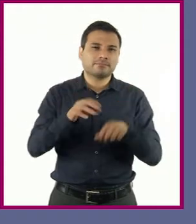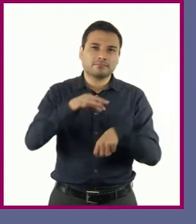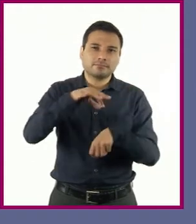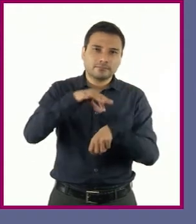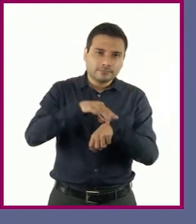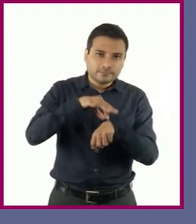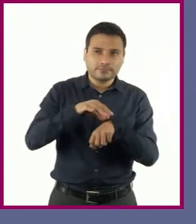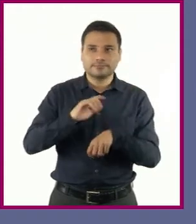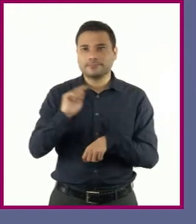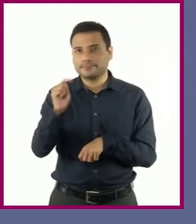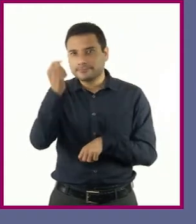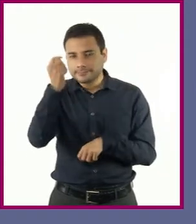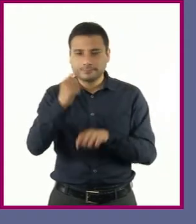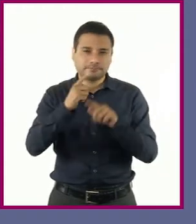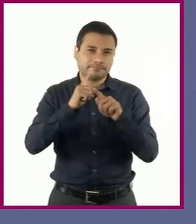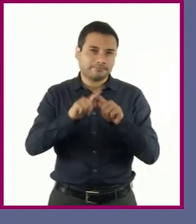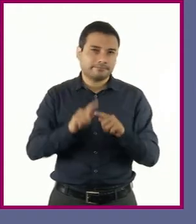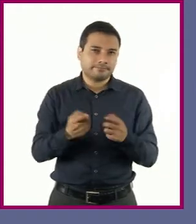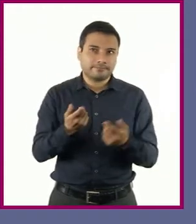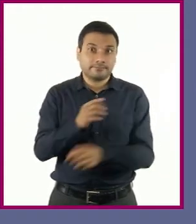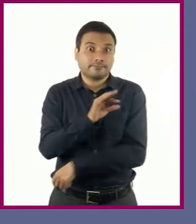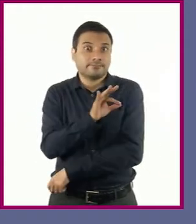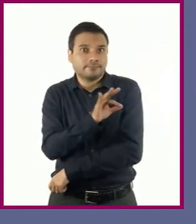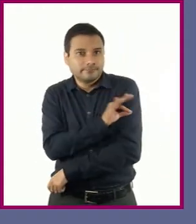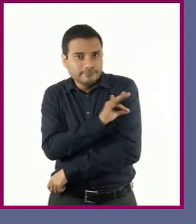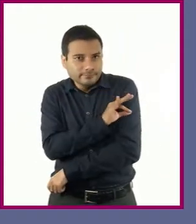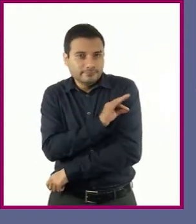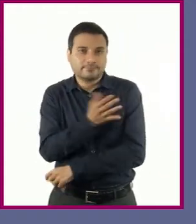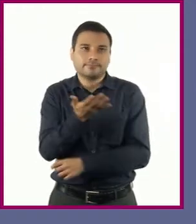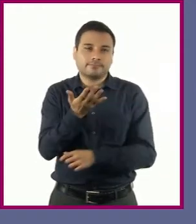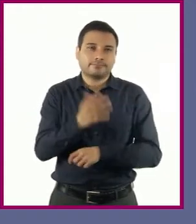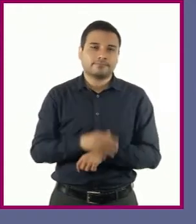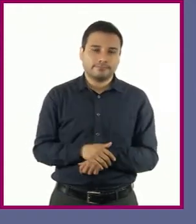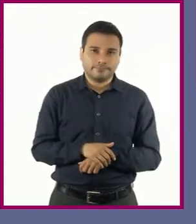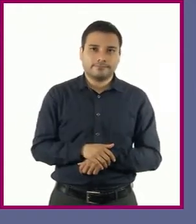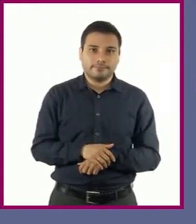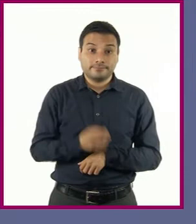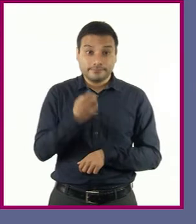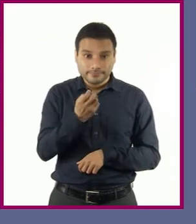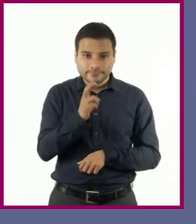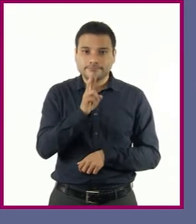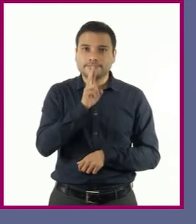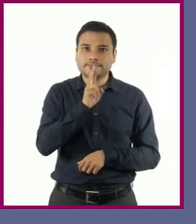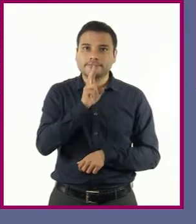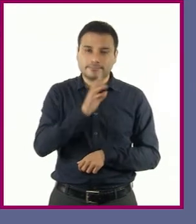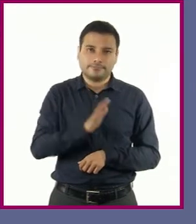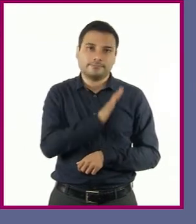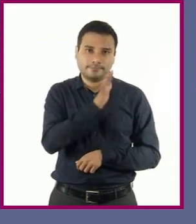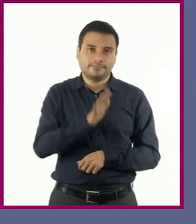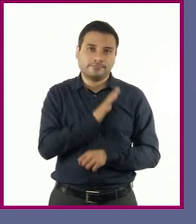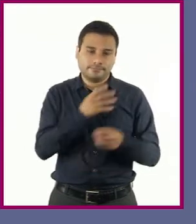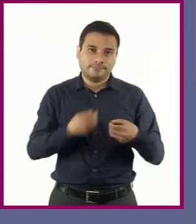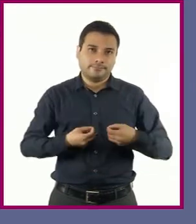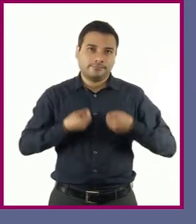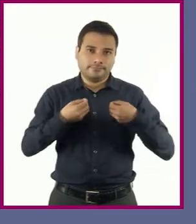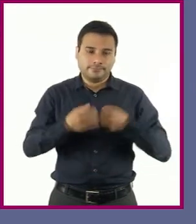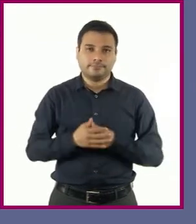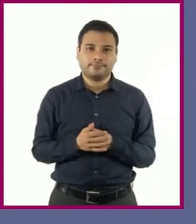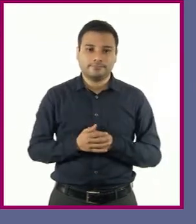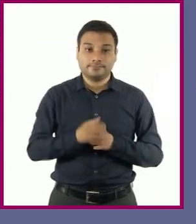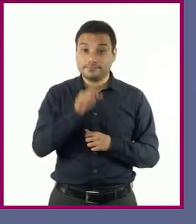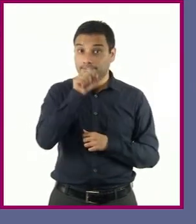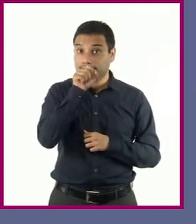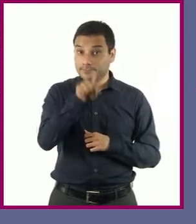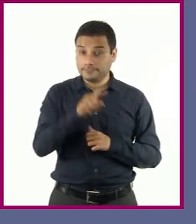científicos y tecnológicos, como la vacuna contra el COVID, y esto conlleva una mejor calidad de vida. También permite que la